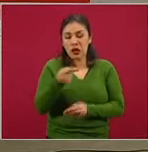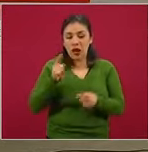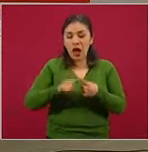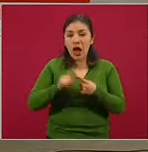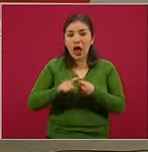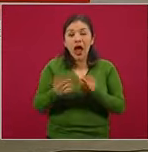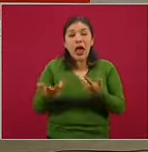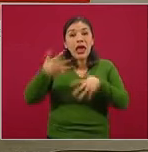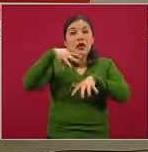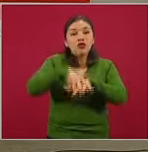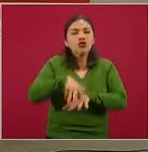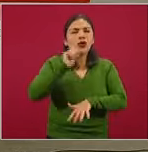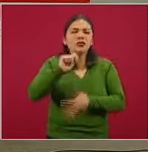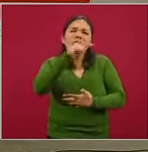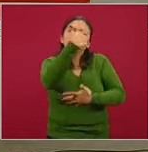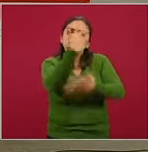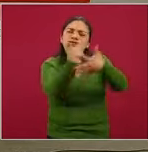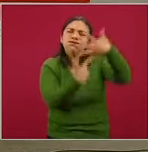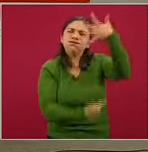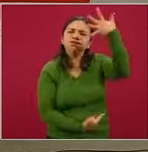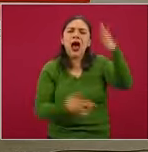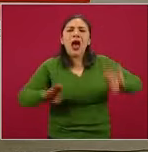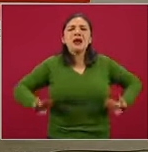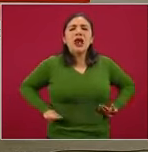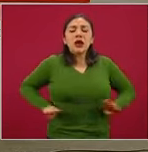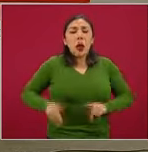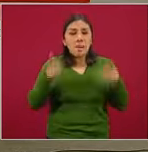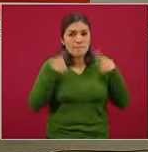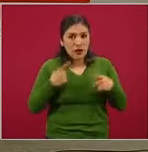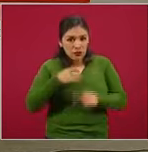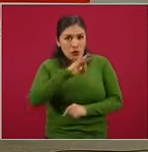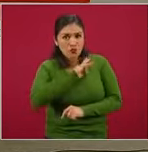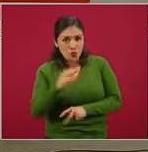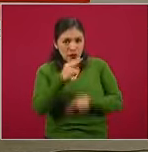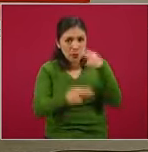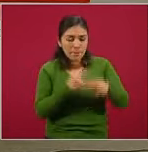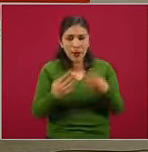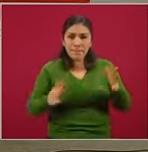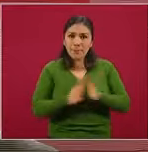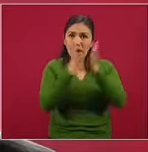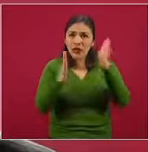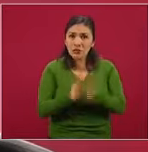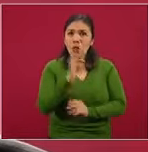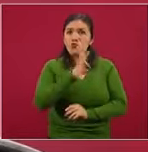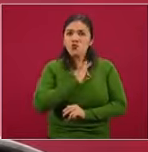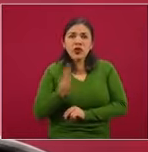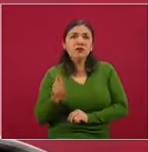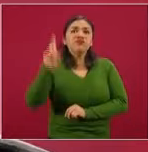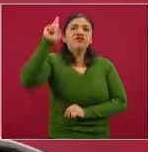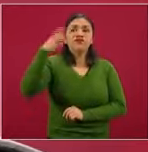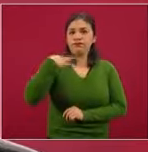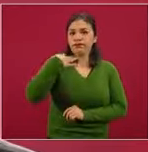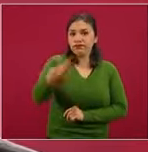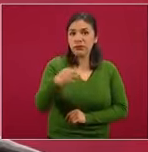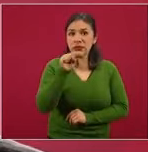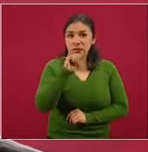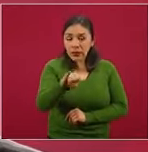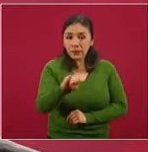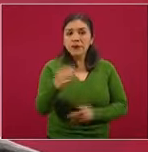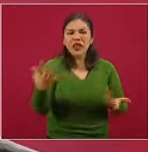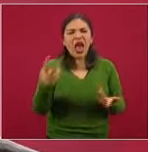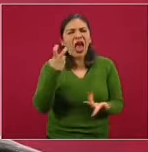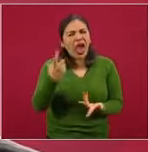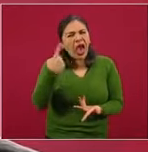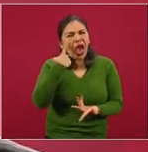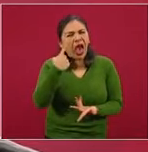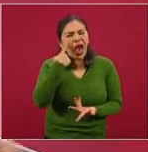una lista de características que hacen que una persona pueda participar en el estudio, que sea elegible. Y esto generalmente lo